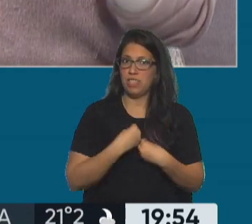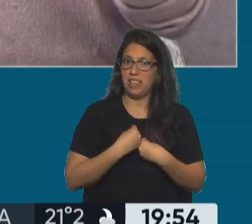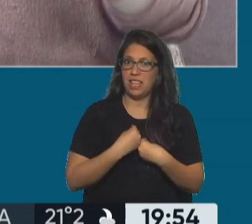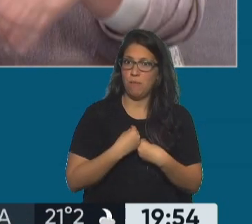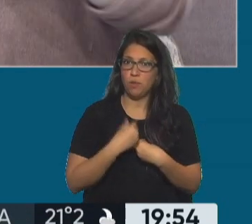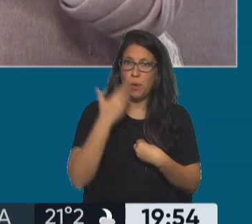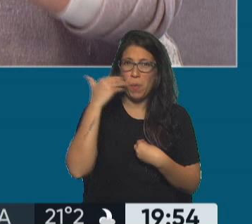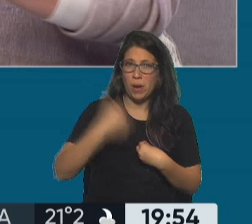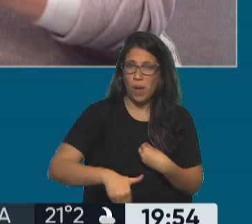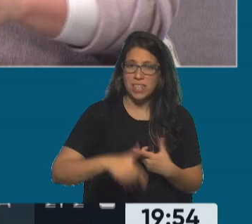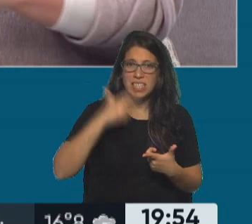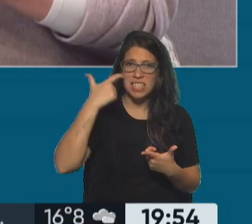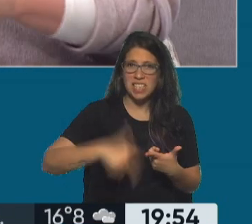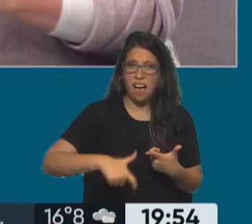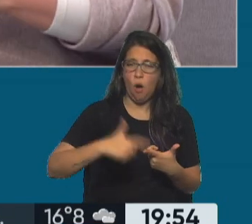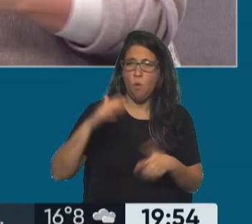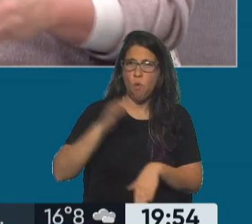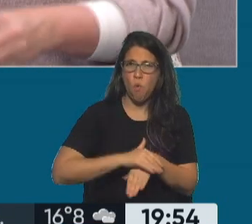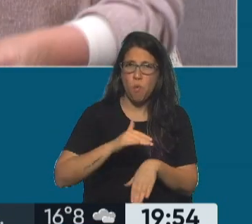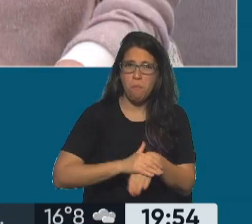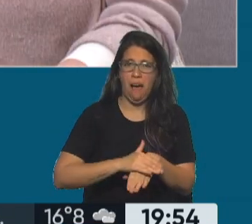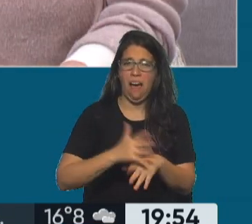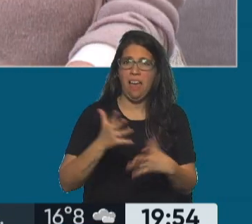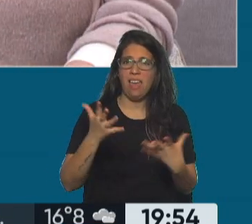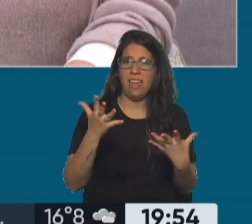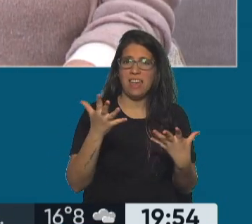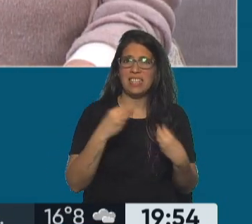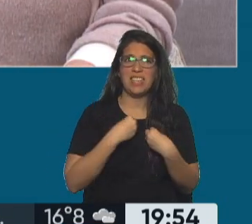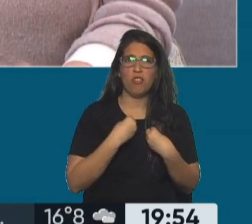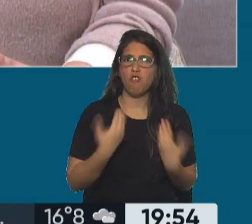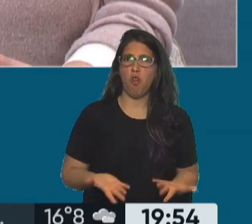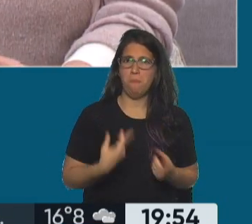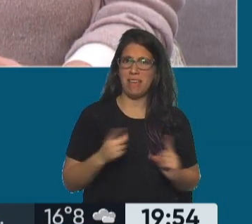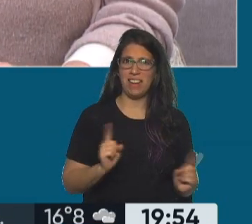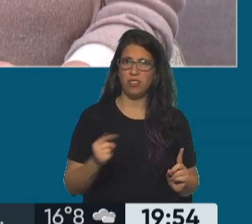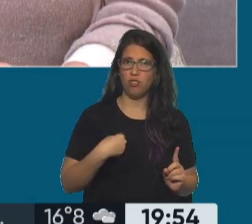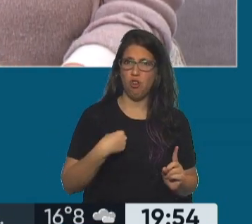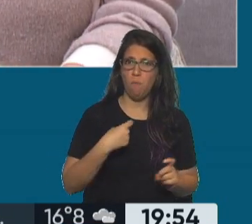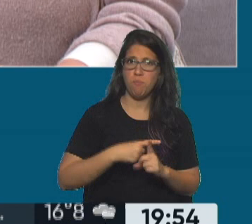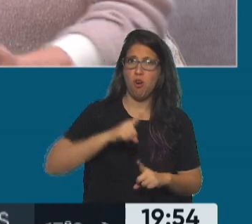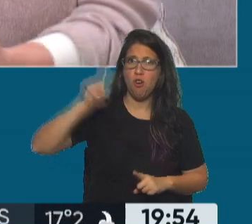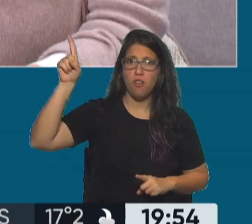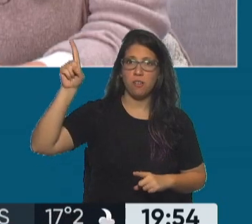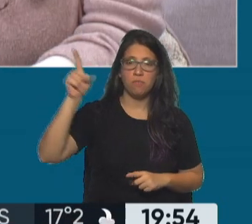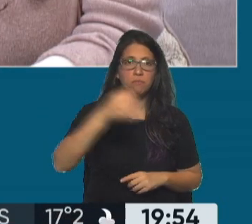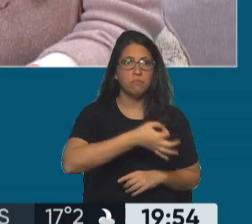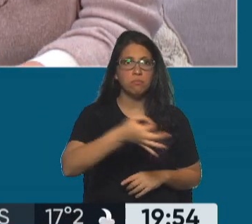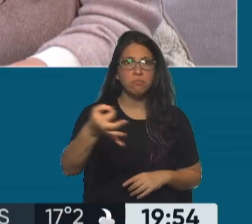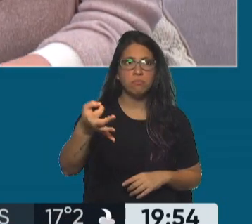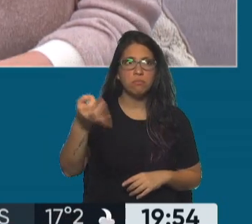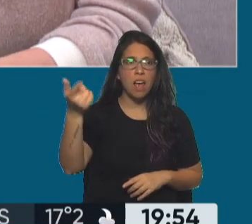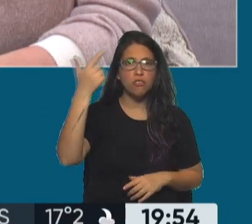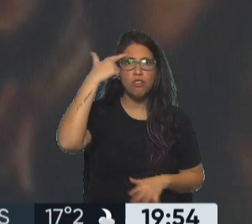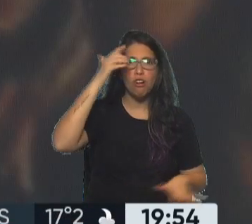de vergüenza y de culpas heredadas que también se van transmitiendo y que se van sanando. Es cierto lo que acabas de socialmente. decir, estoy tratando de